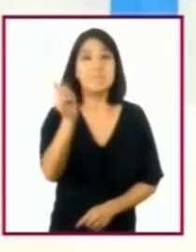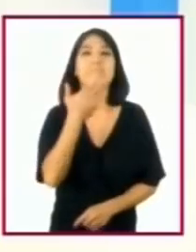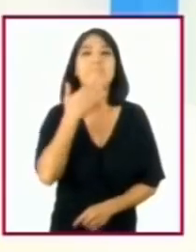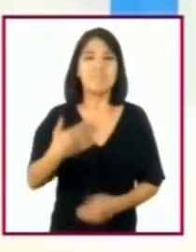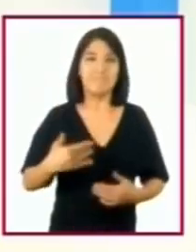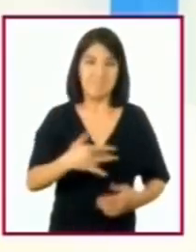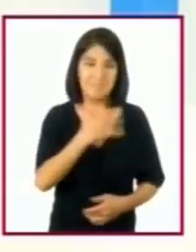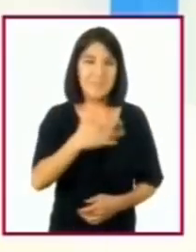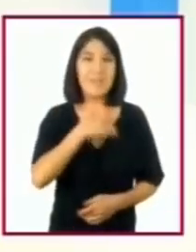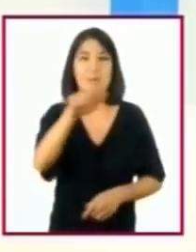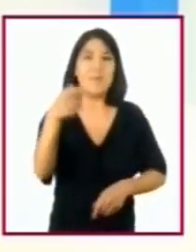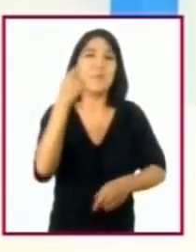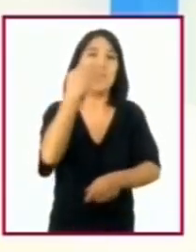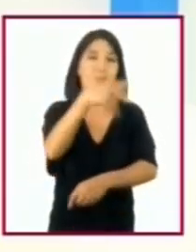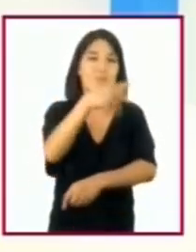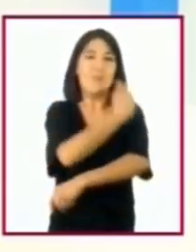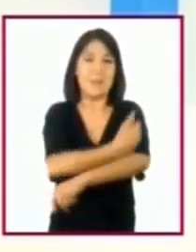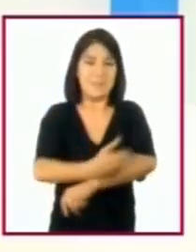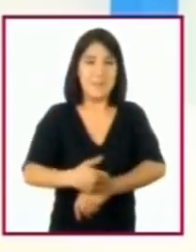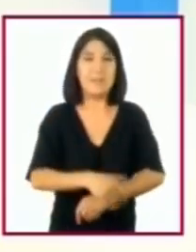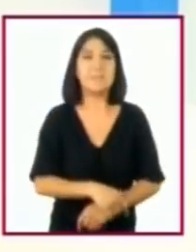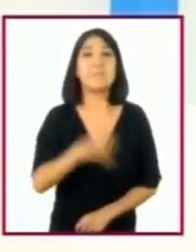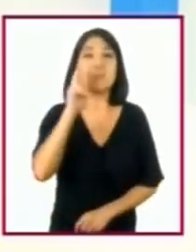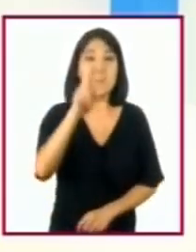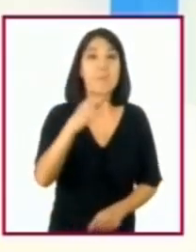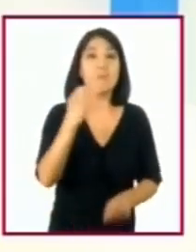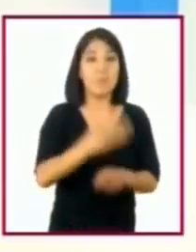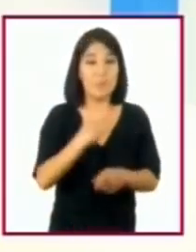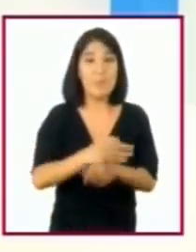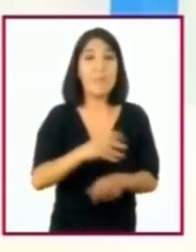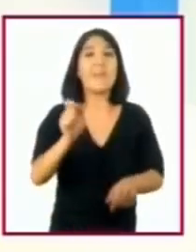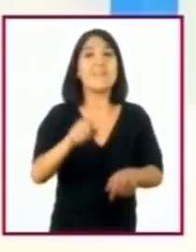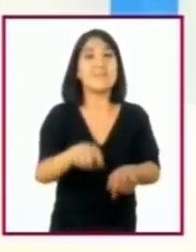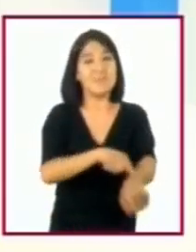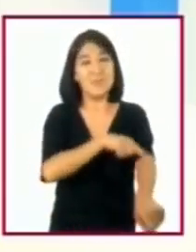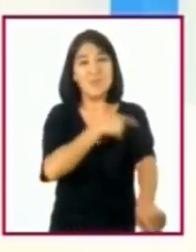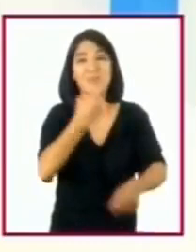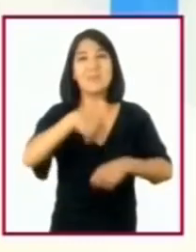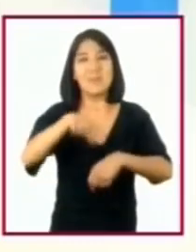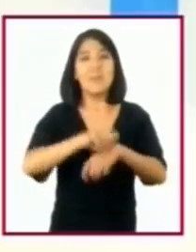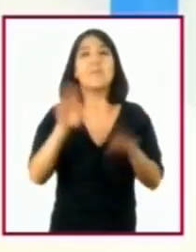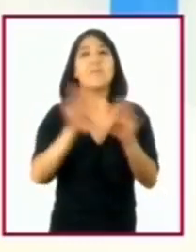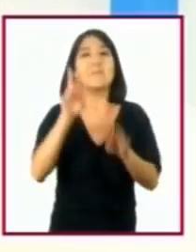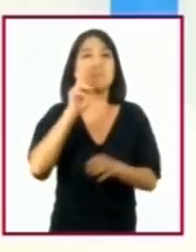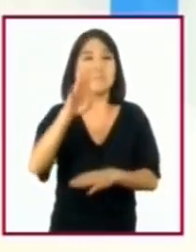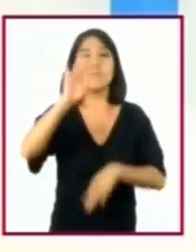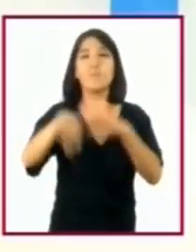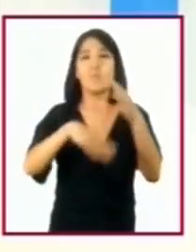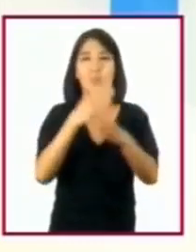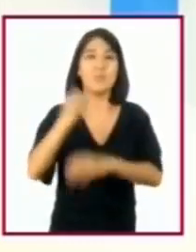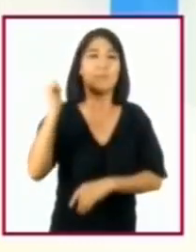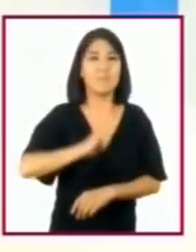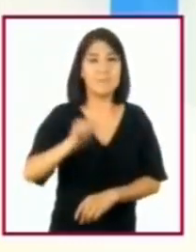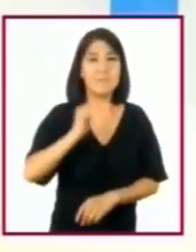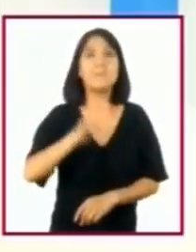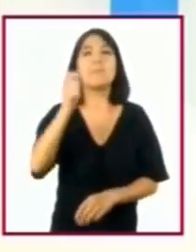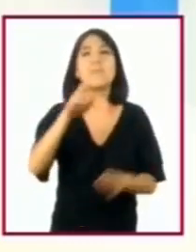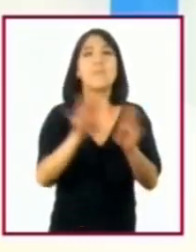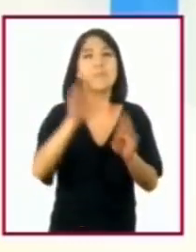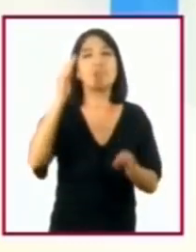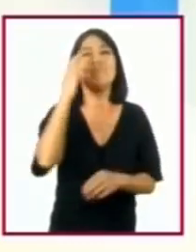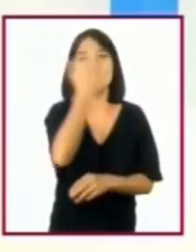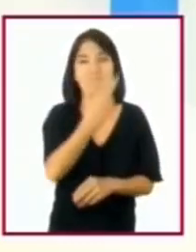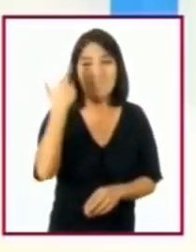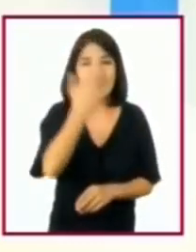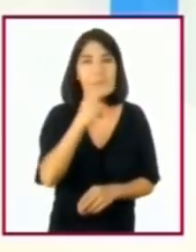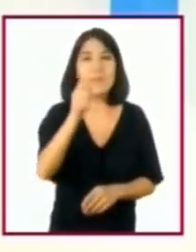familiares. Como vieron, a lo largo de esta semana estamos estudiando el mundo antiguo y hoy revisaremos los aspectos culturales